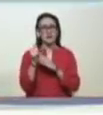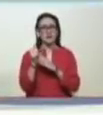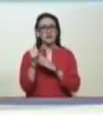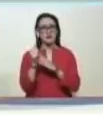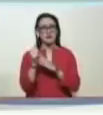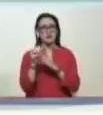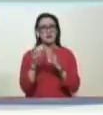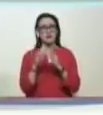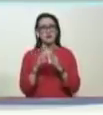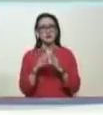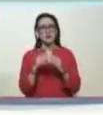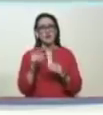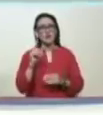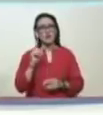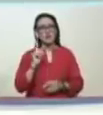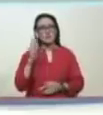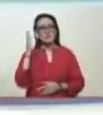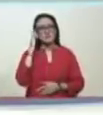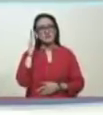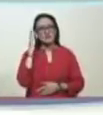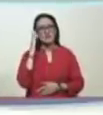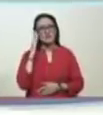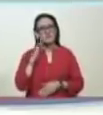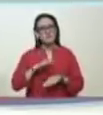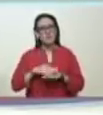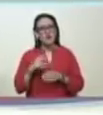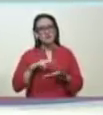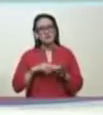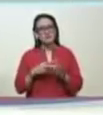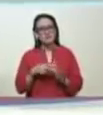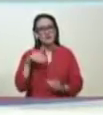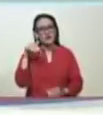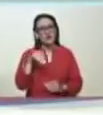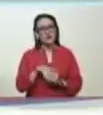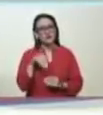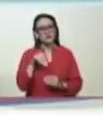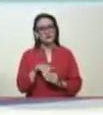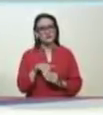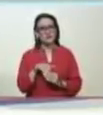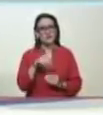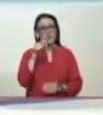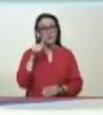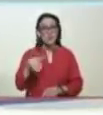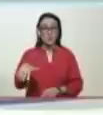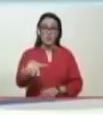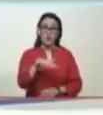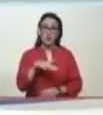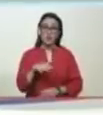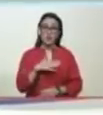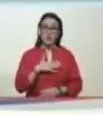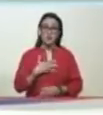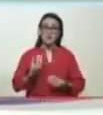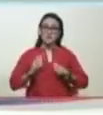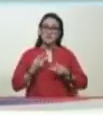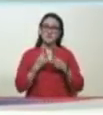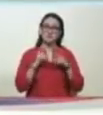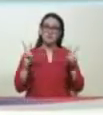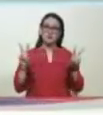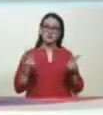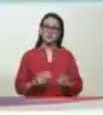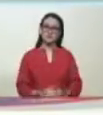saber leer el verdadero significado de esta elección. El pueblo ha reiterado que desea vivir en